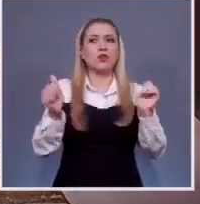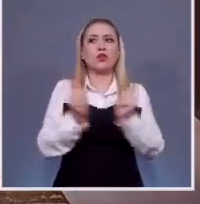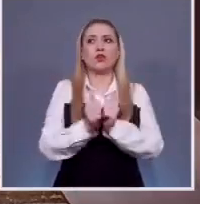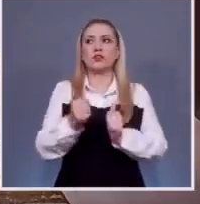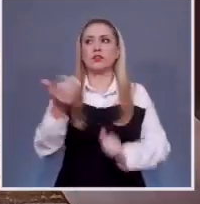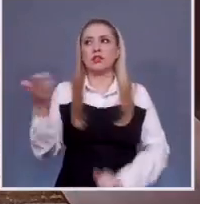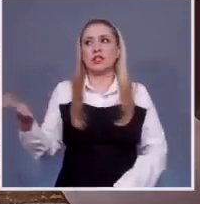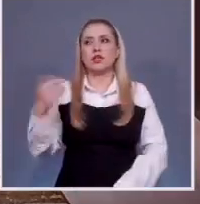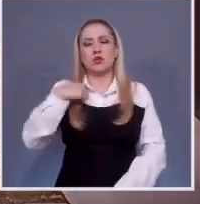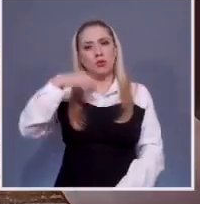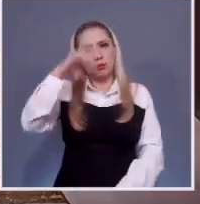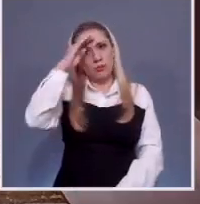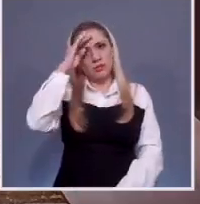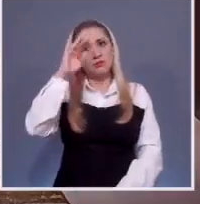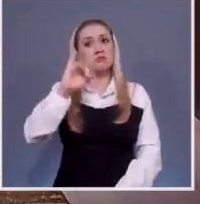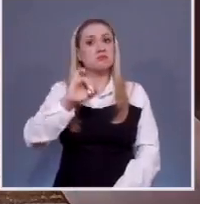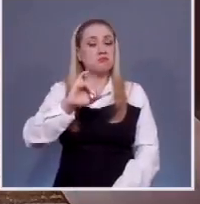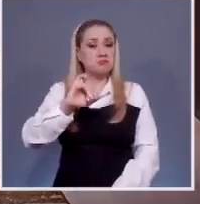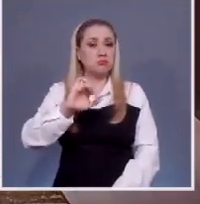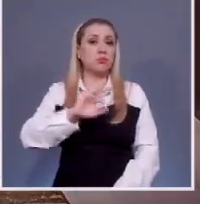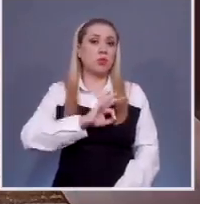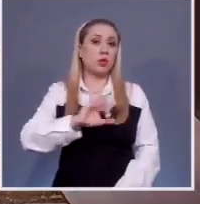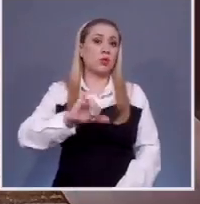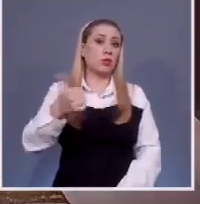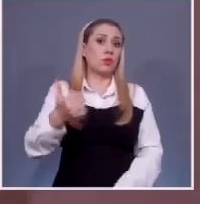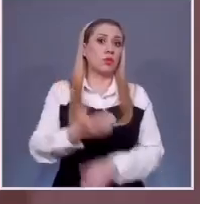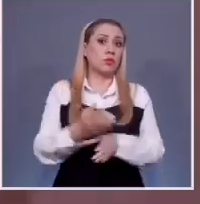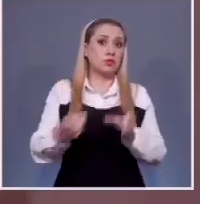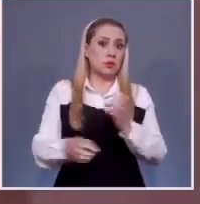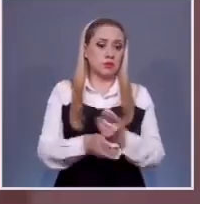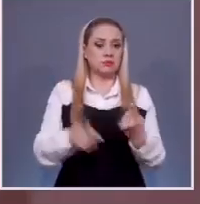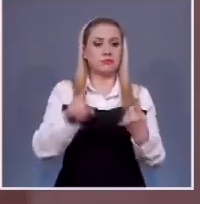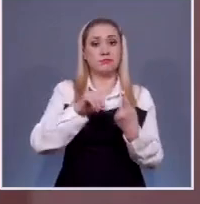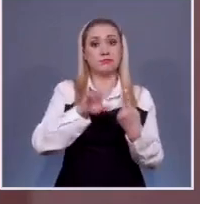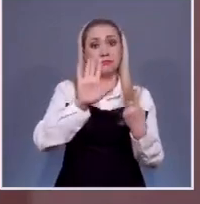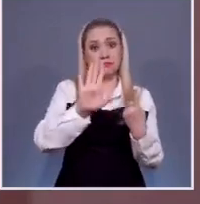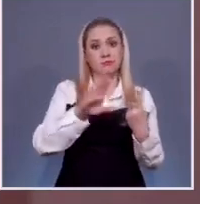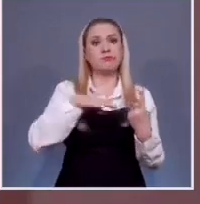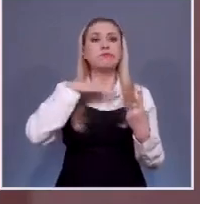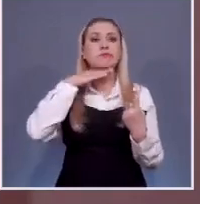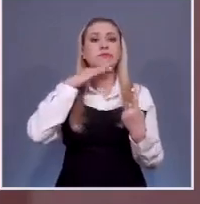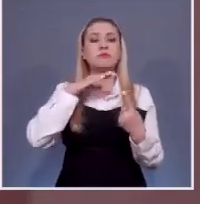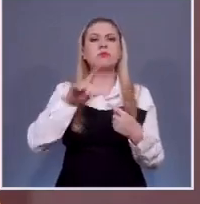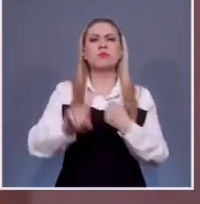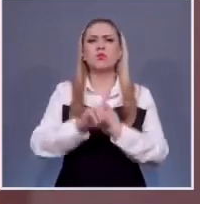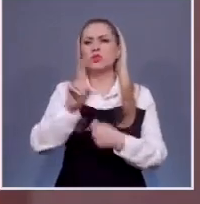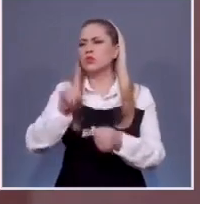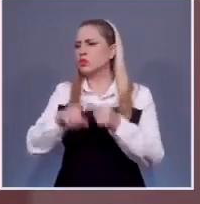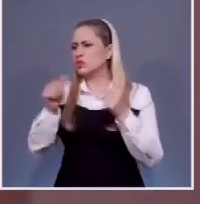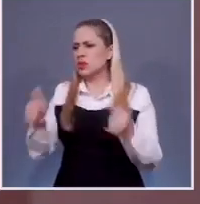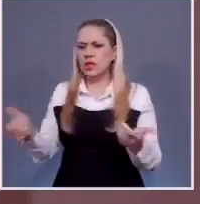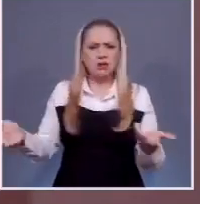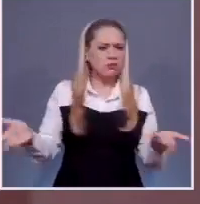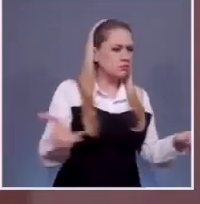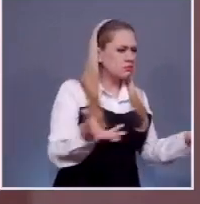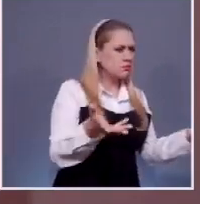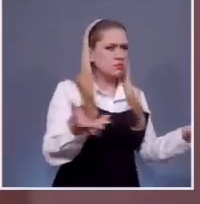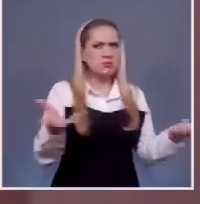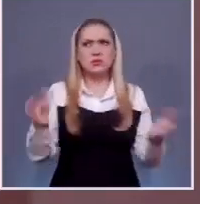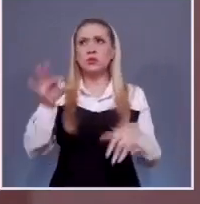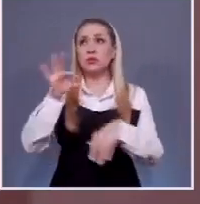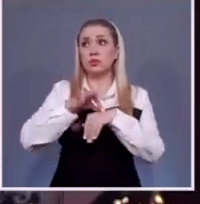sí tiene otras consecuencias. Uno es perder de vista el origen del problema. El origen del problema no es que haya un médico que actúe mal,